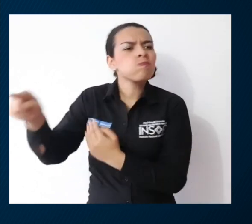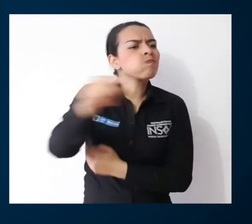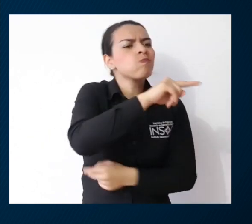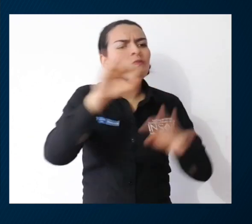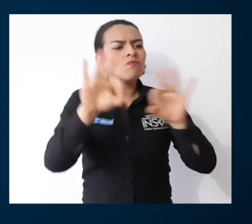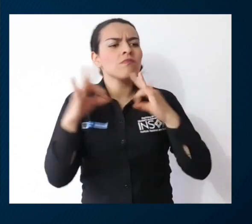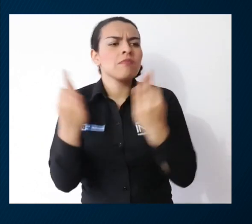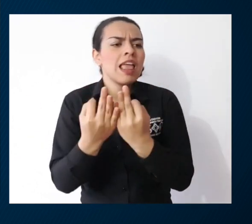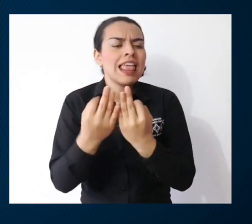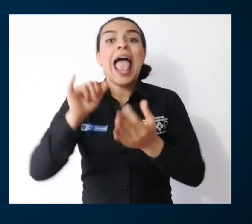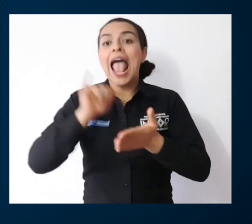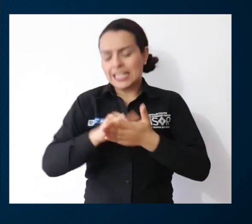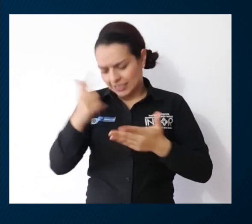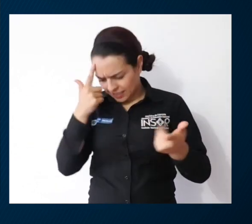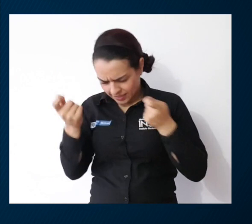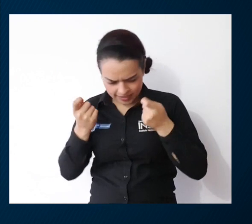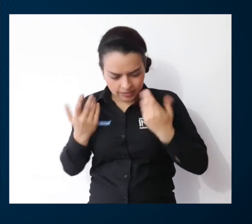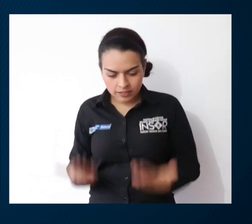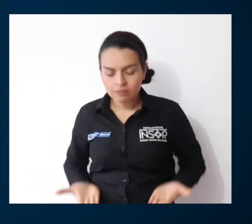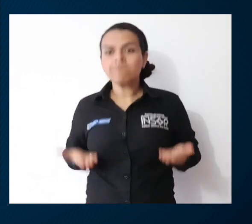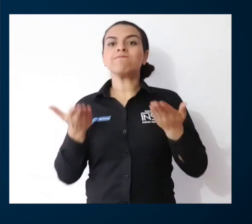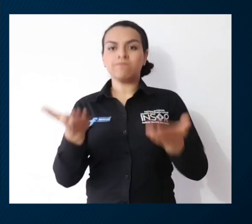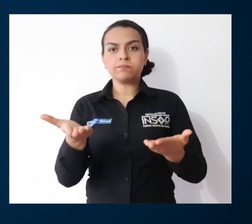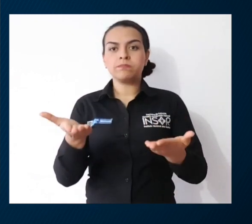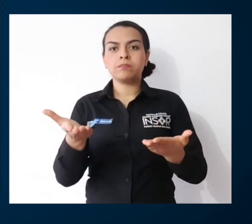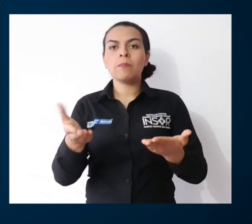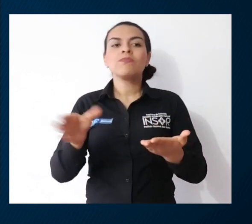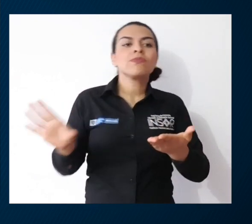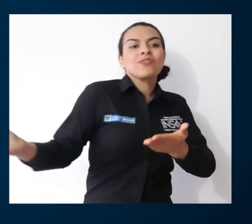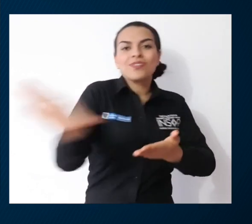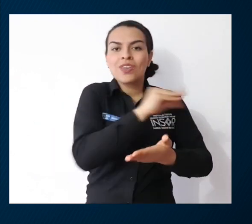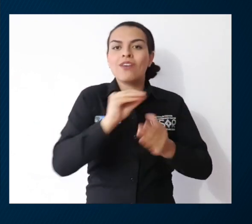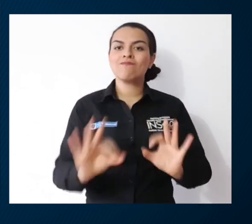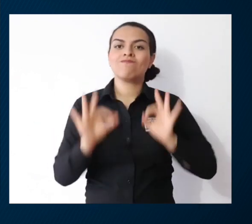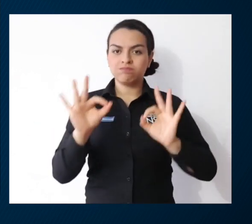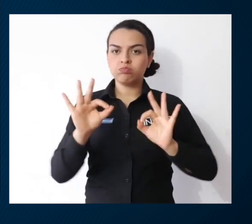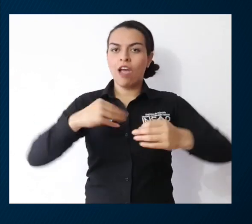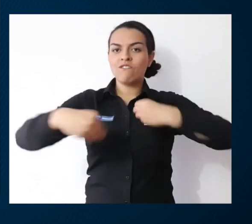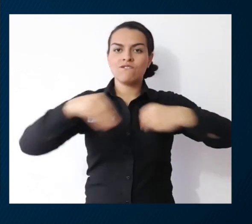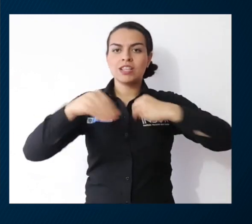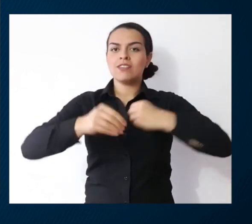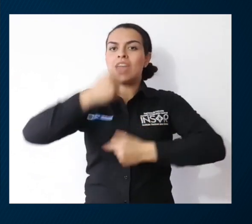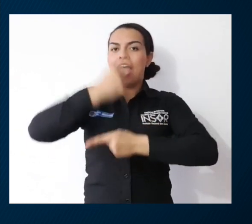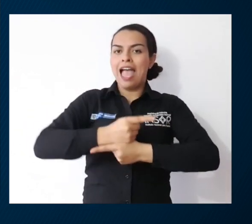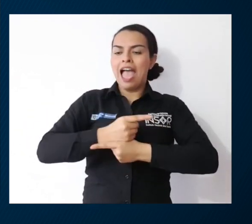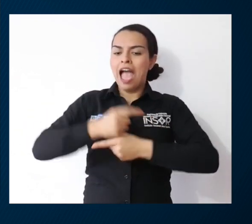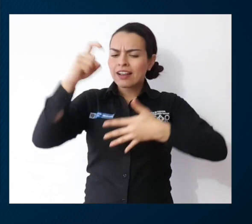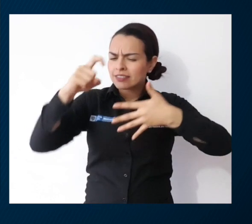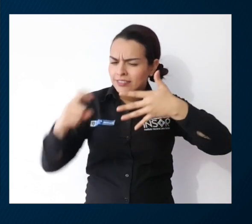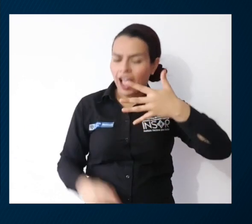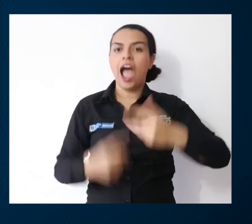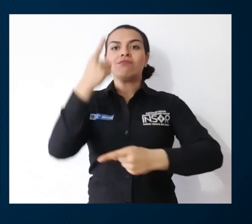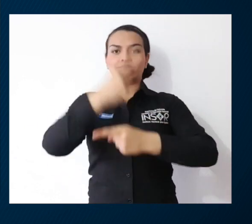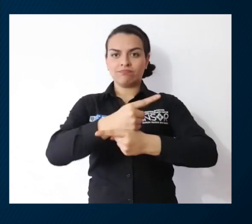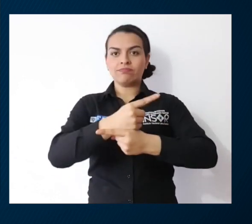está disponible para todos, que piensan todos desde el día uno y que es lo suficientemente flexible para dar respuesta a esas necesidades. Entonces,